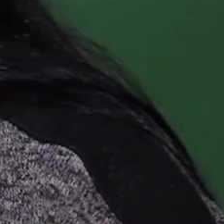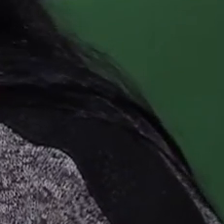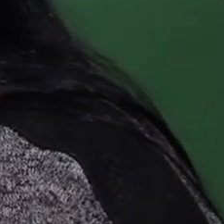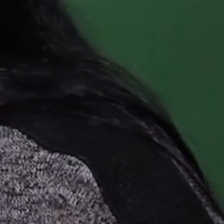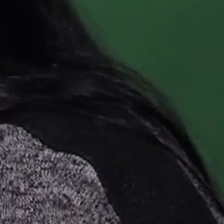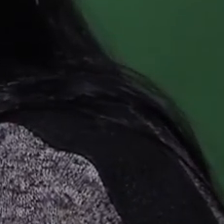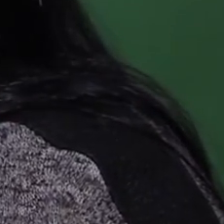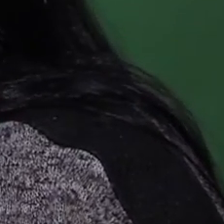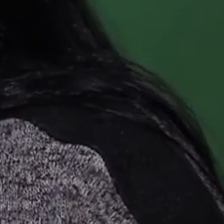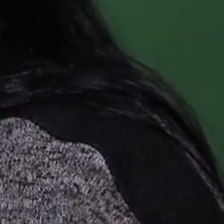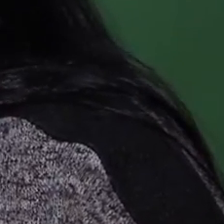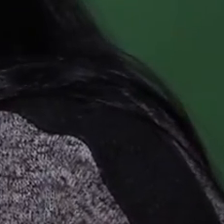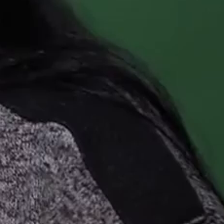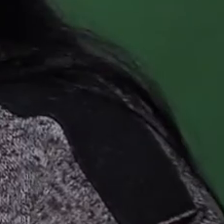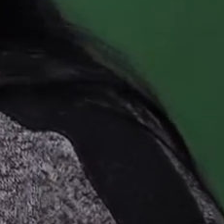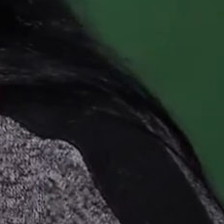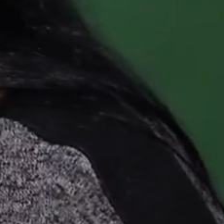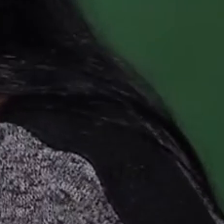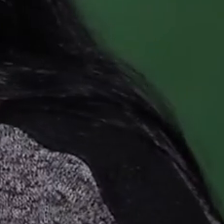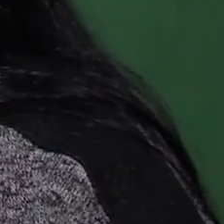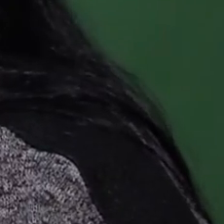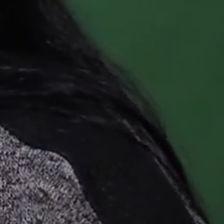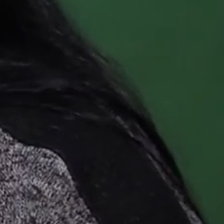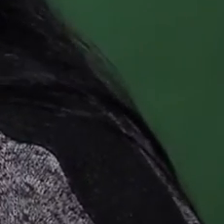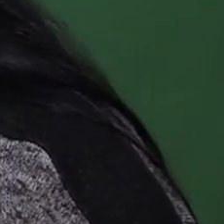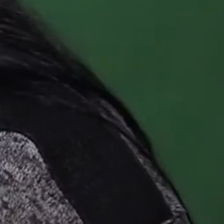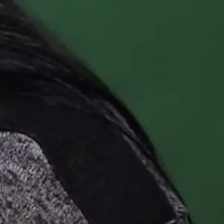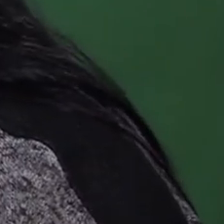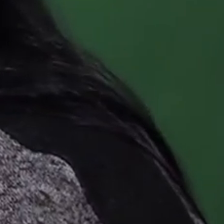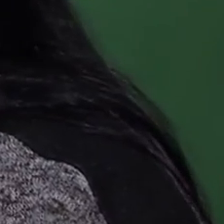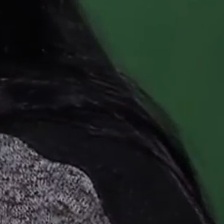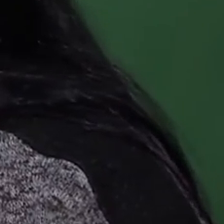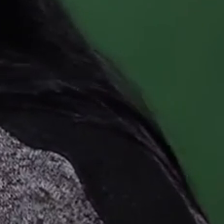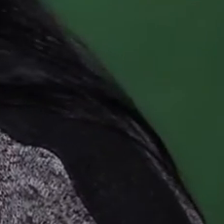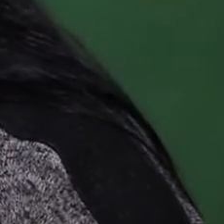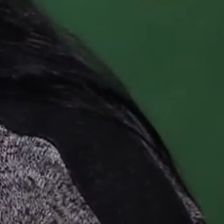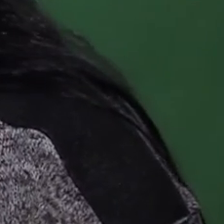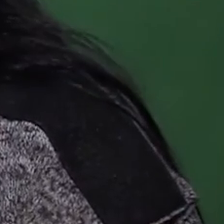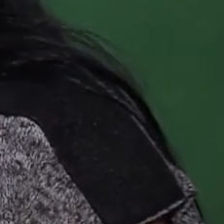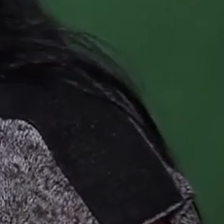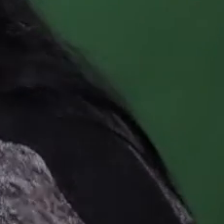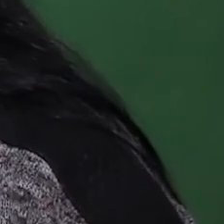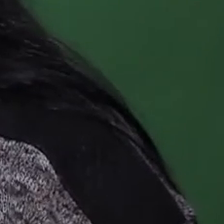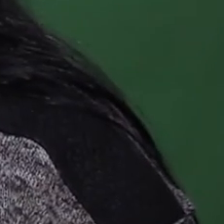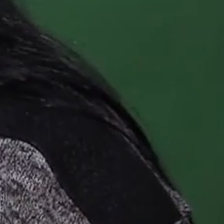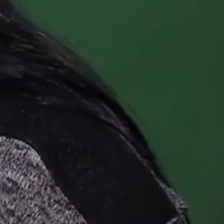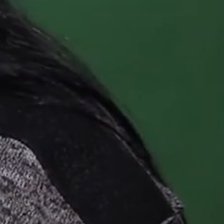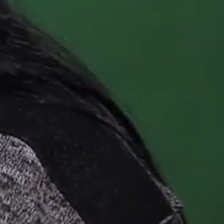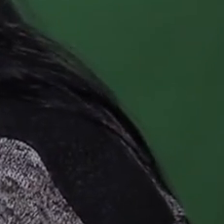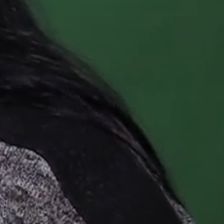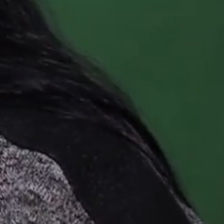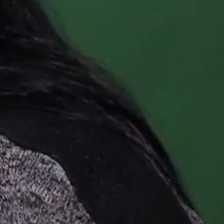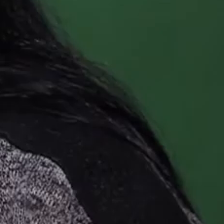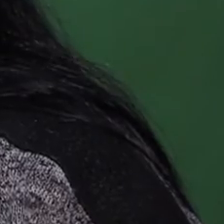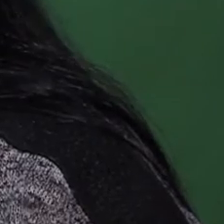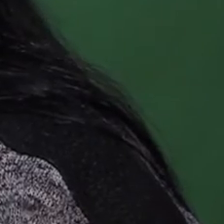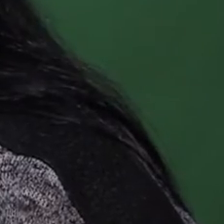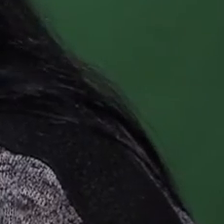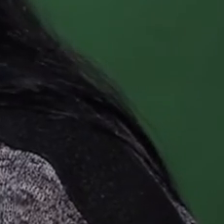actividades en asia los rifas carrera de caballos bingos que no hacíamos para